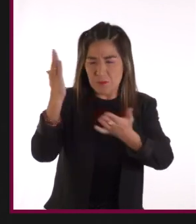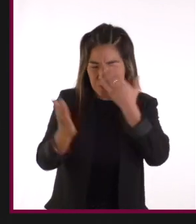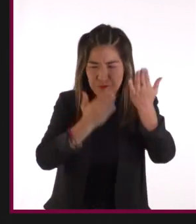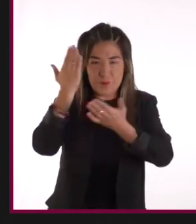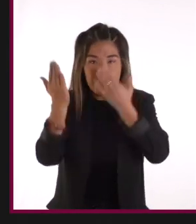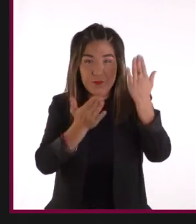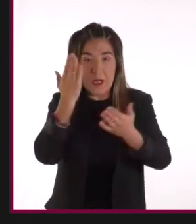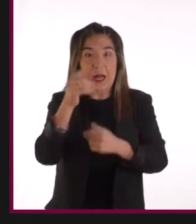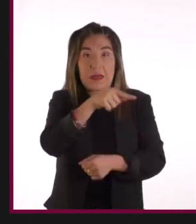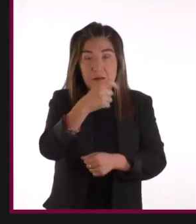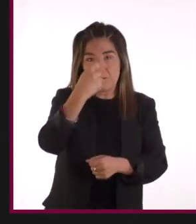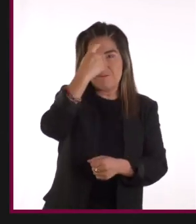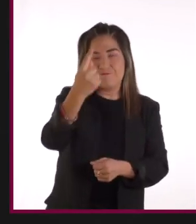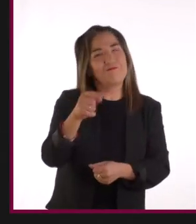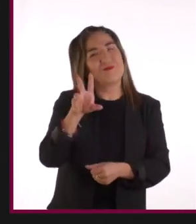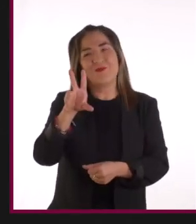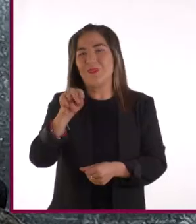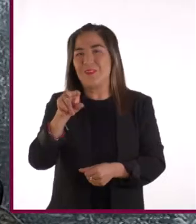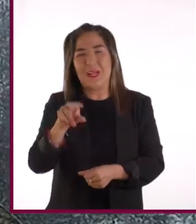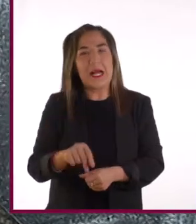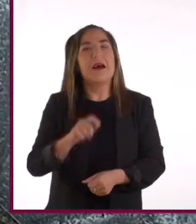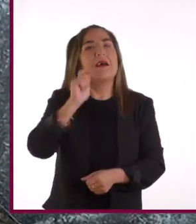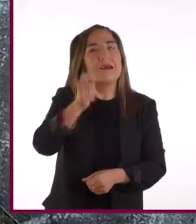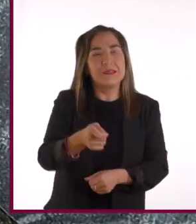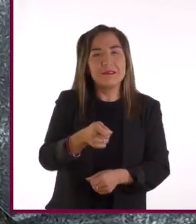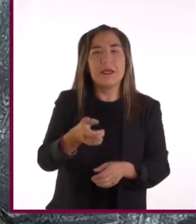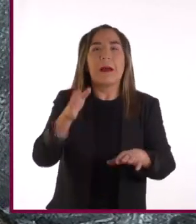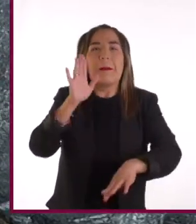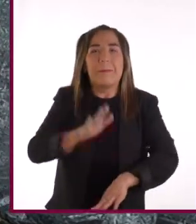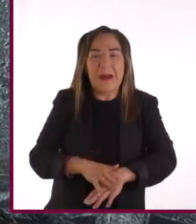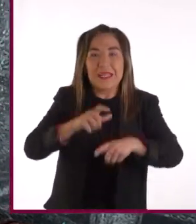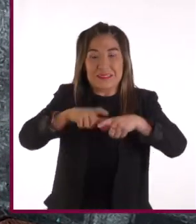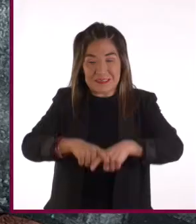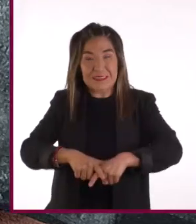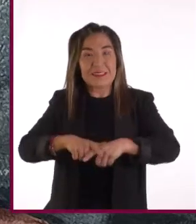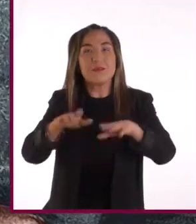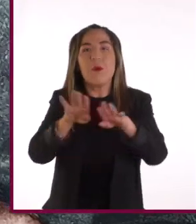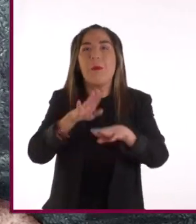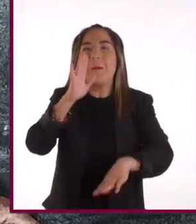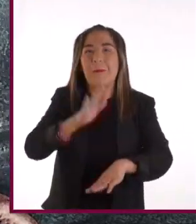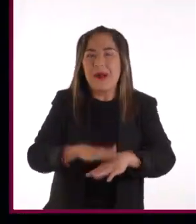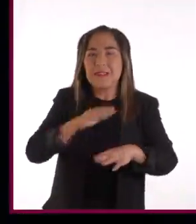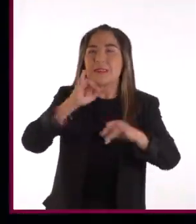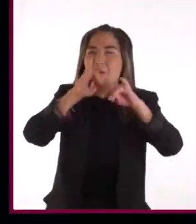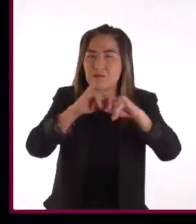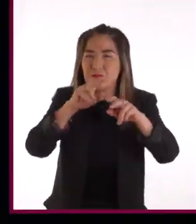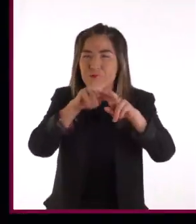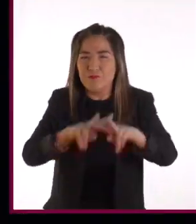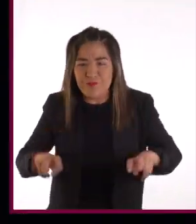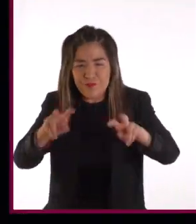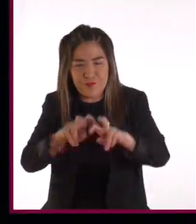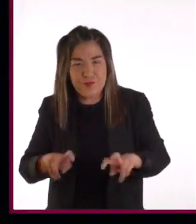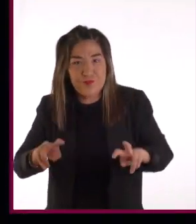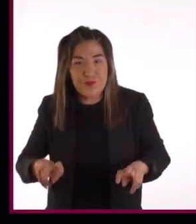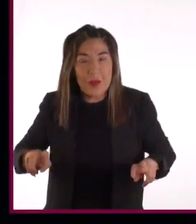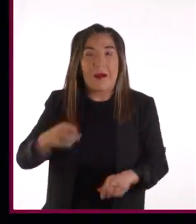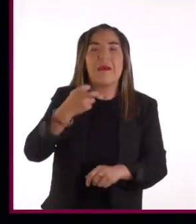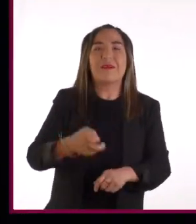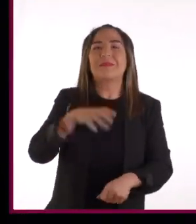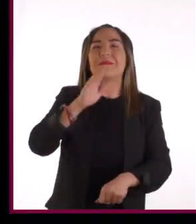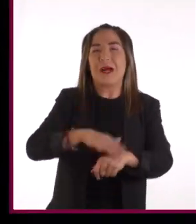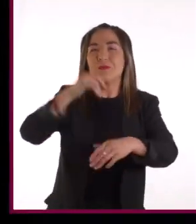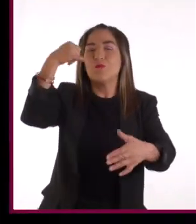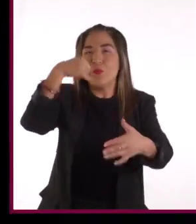que desarrolló Einstein no fueron inventadas, sino que solamente se extendieron para develar lo que sucede en el